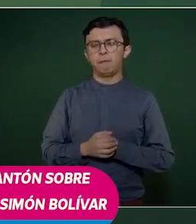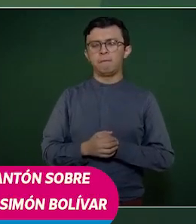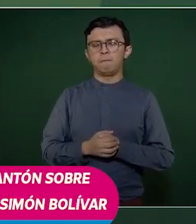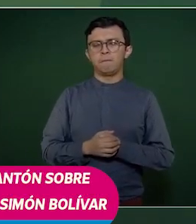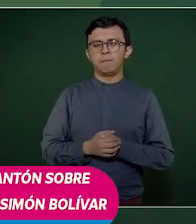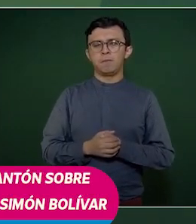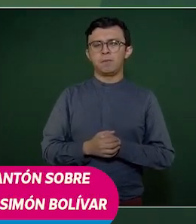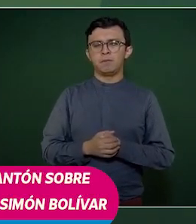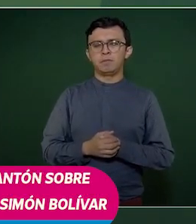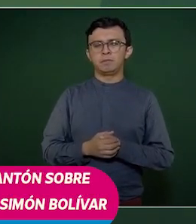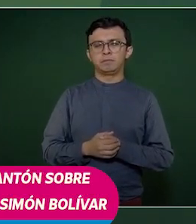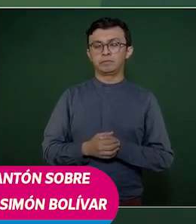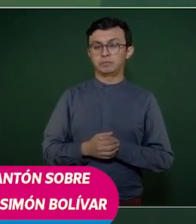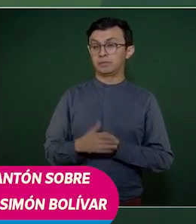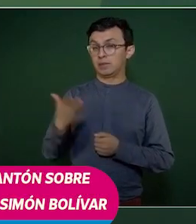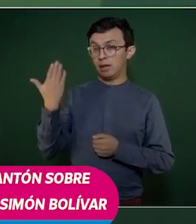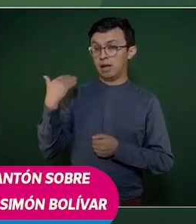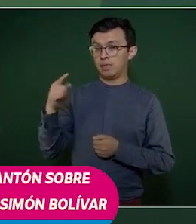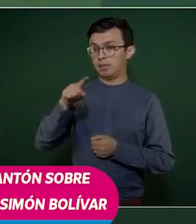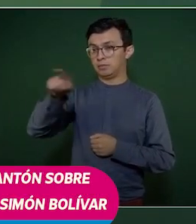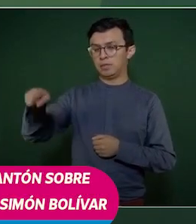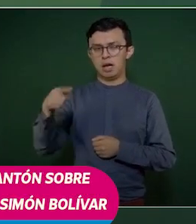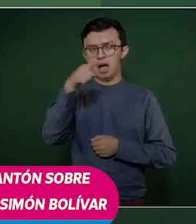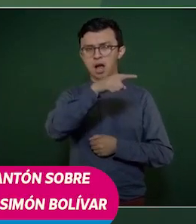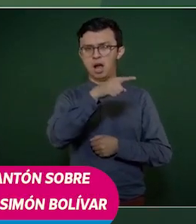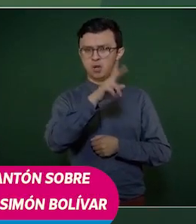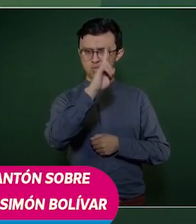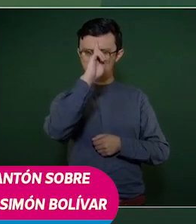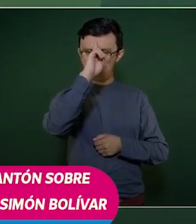le prohibieron que saliera,